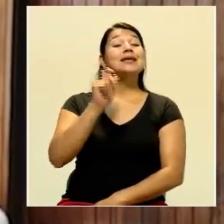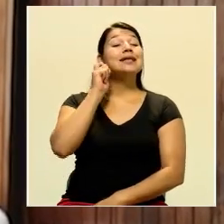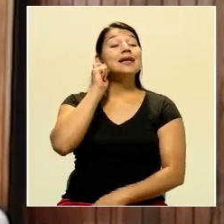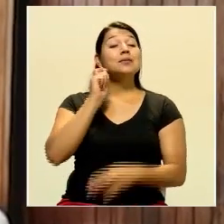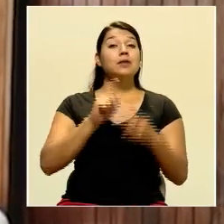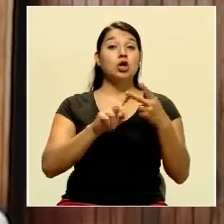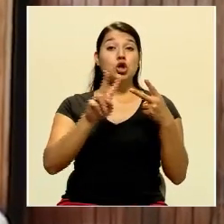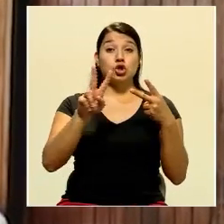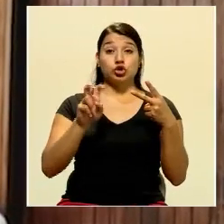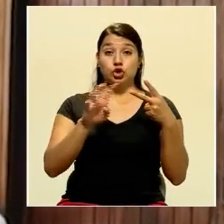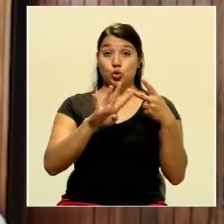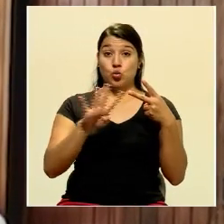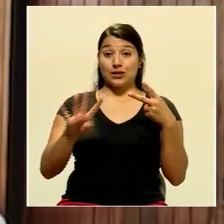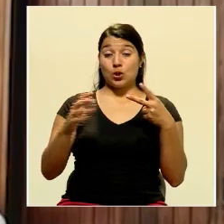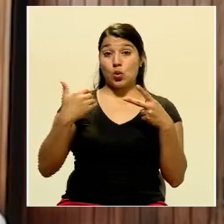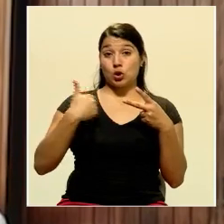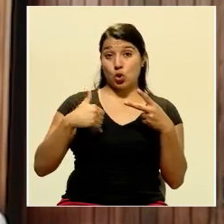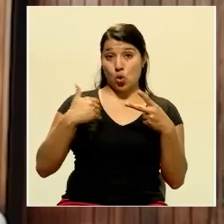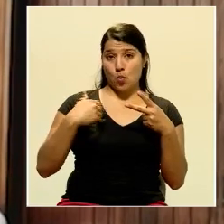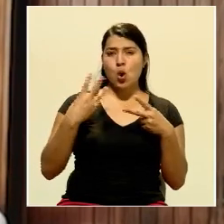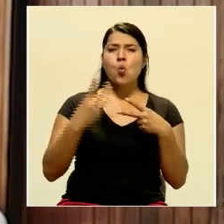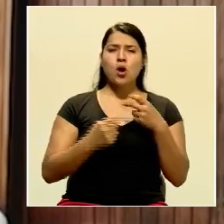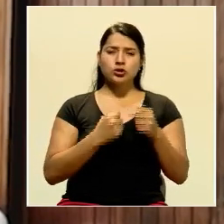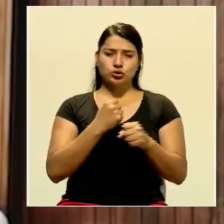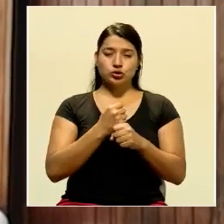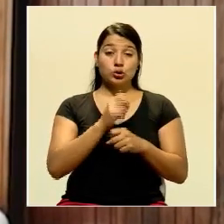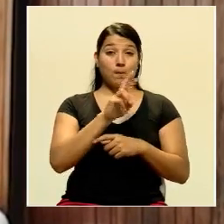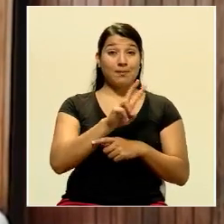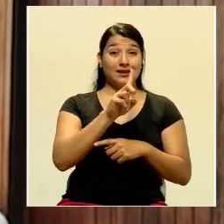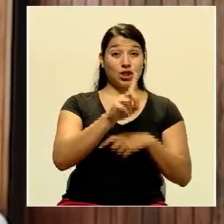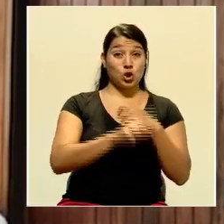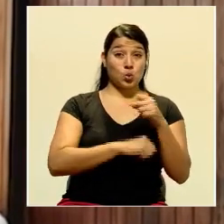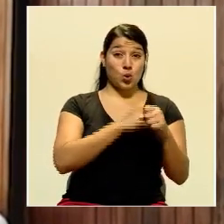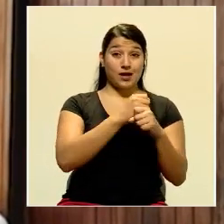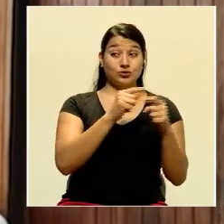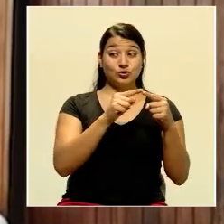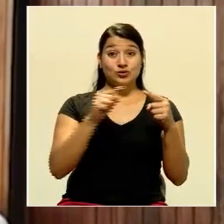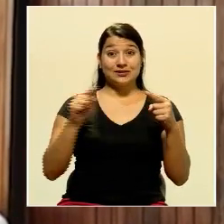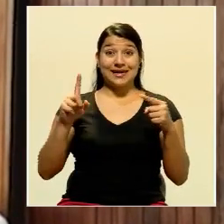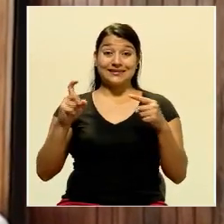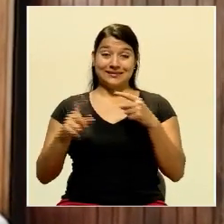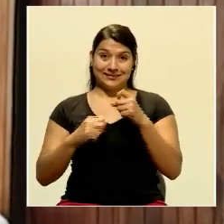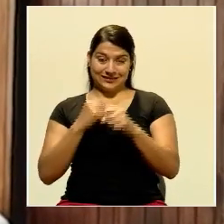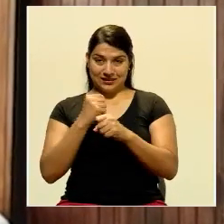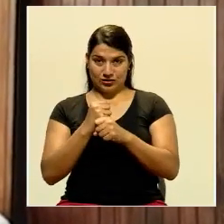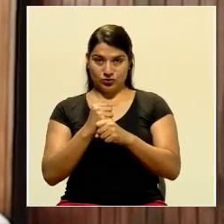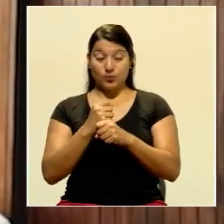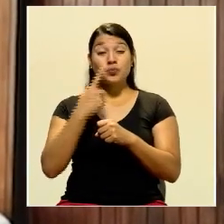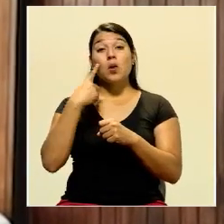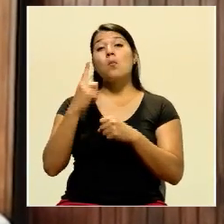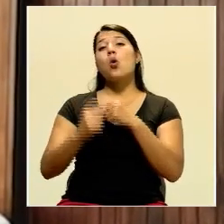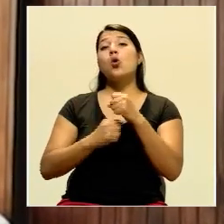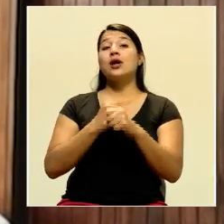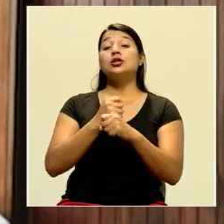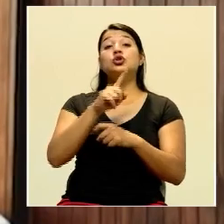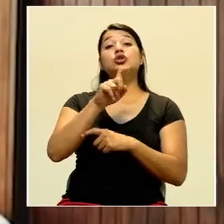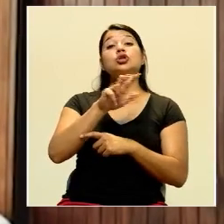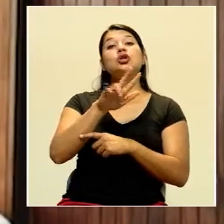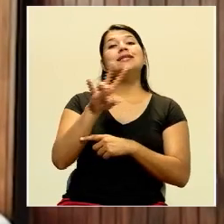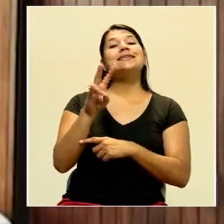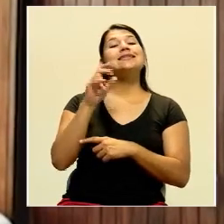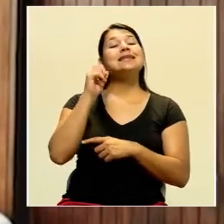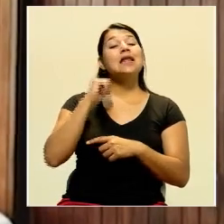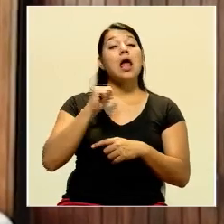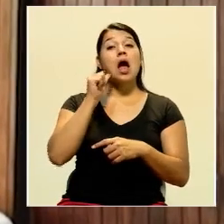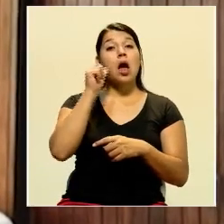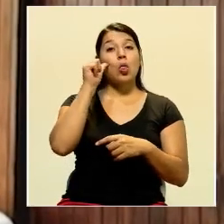y 244 hombres, con un rango de edad de 21 a 100 años. Por edad tenemos 137 adultos